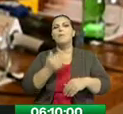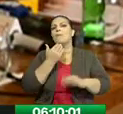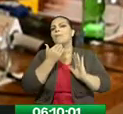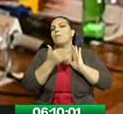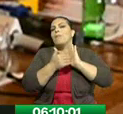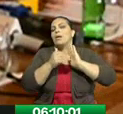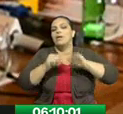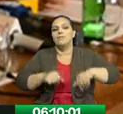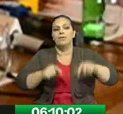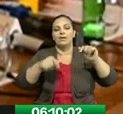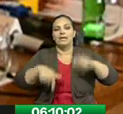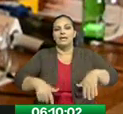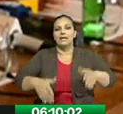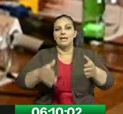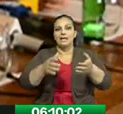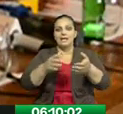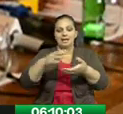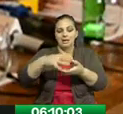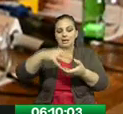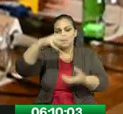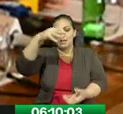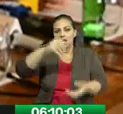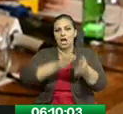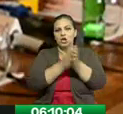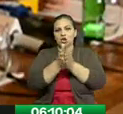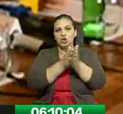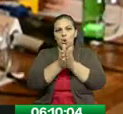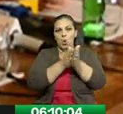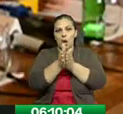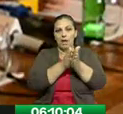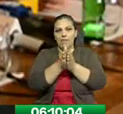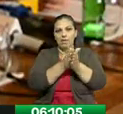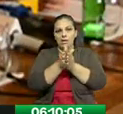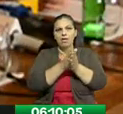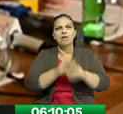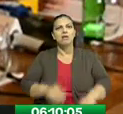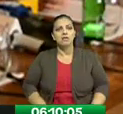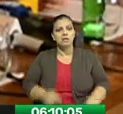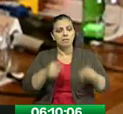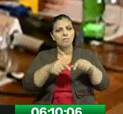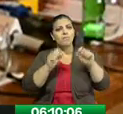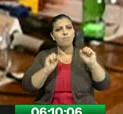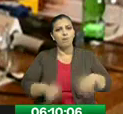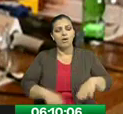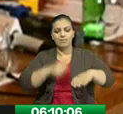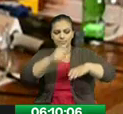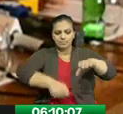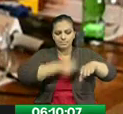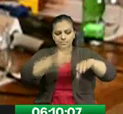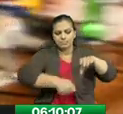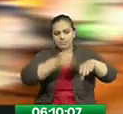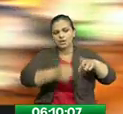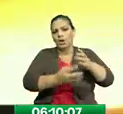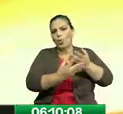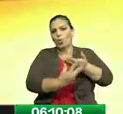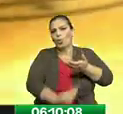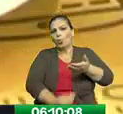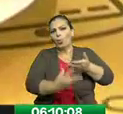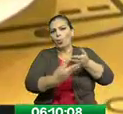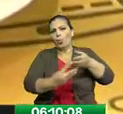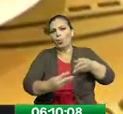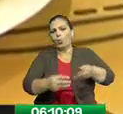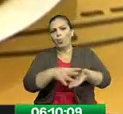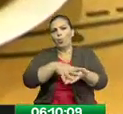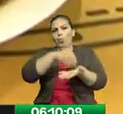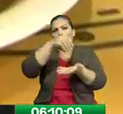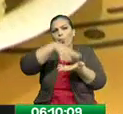del cacao como polvo para luego hacer también la que lo que estamos haciendo ya con santiago y que lo